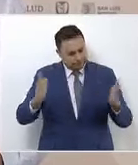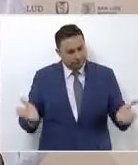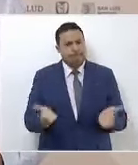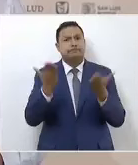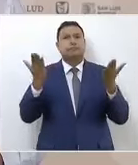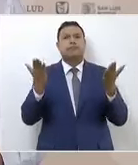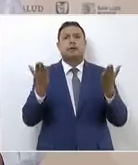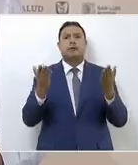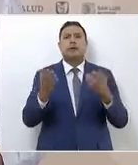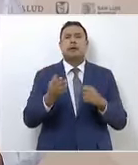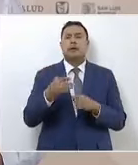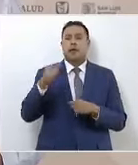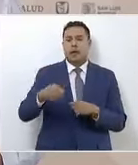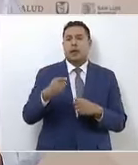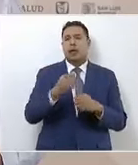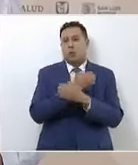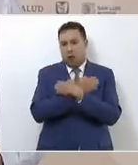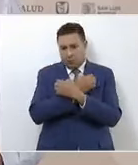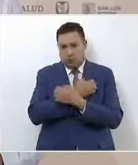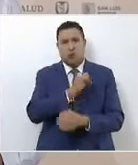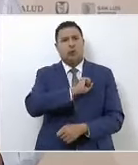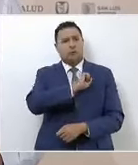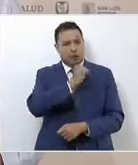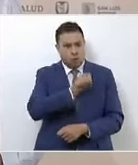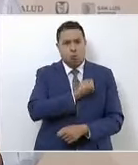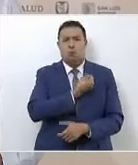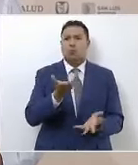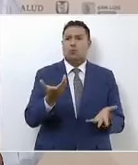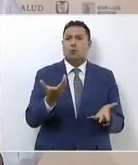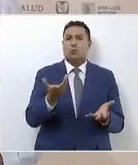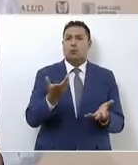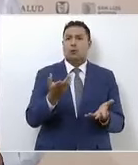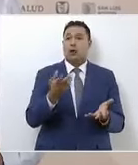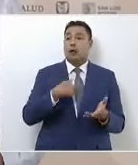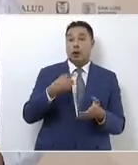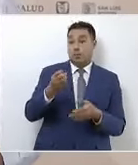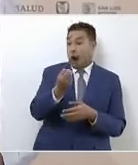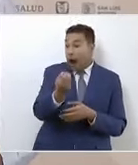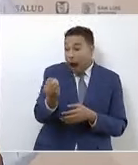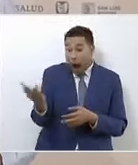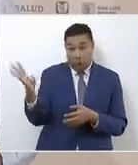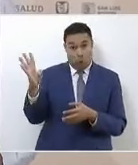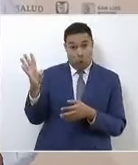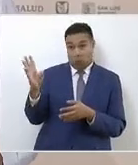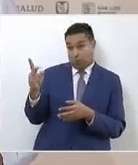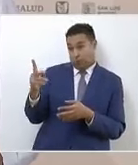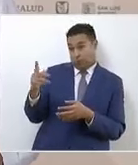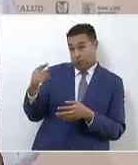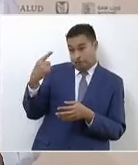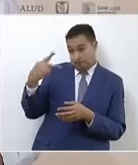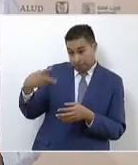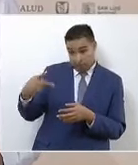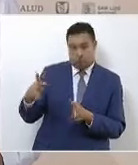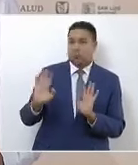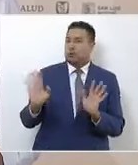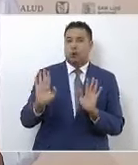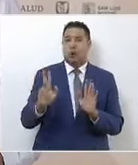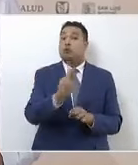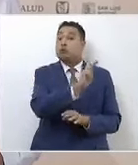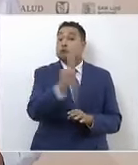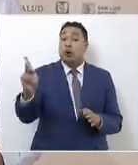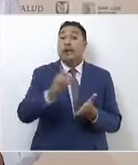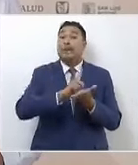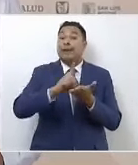educación y la salud, repito, no son privilegios, son derechos del pueblo. En el